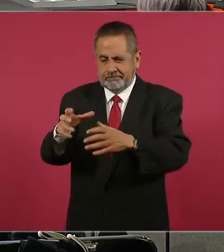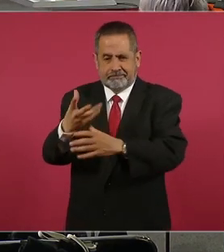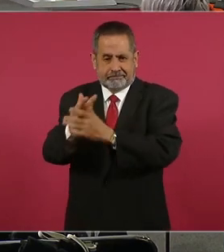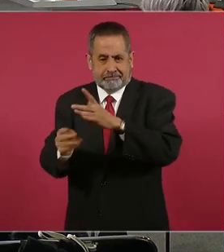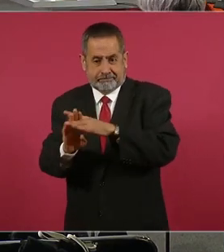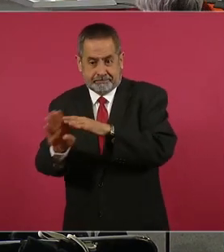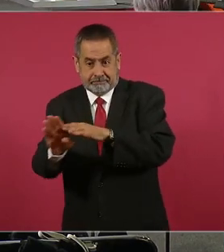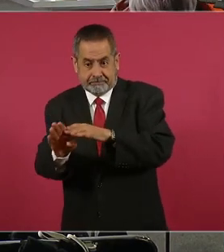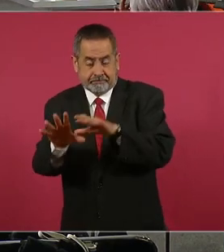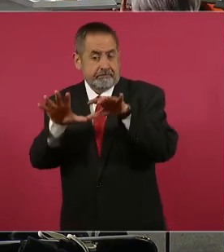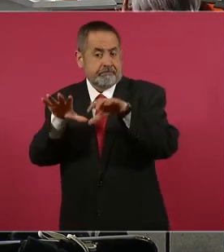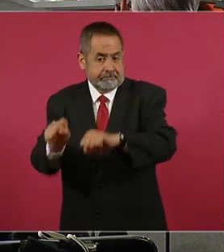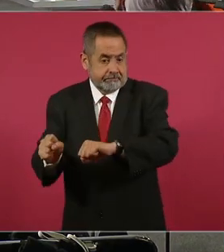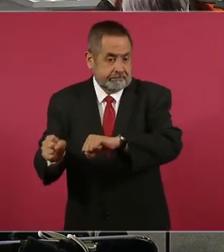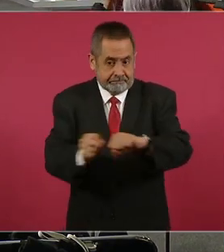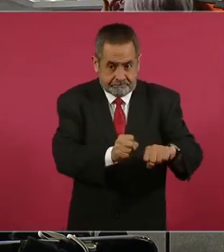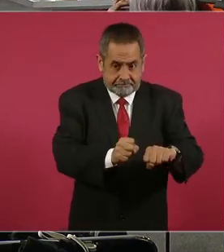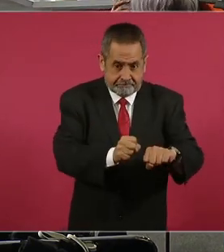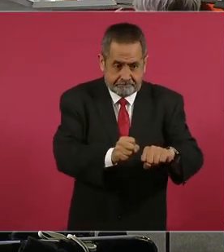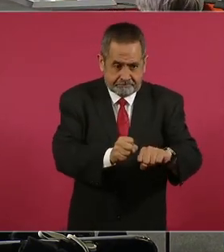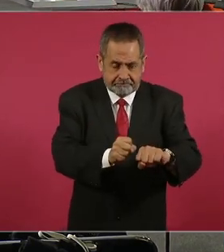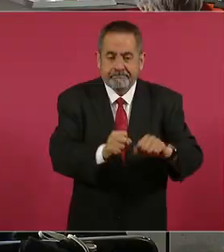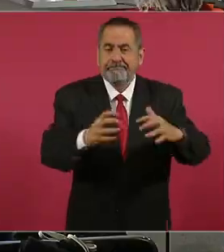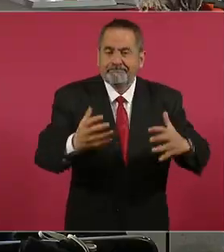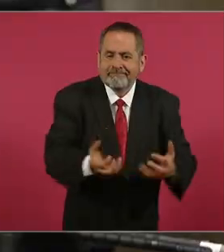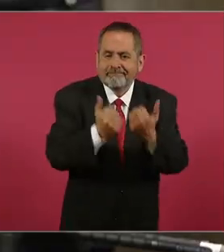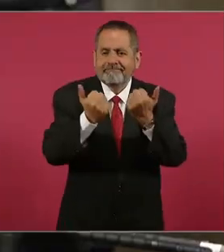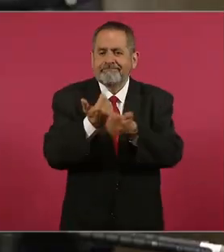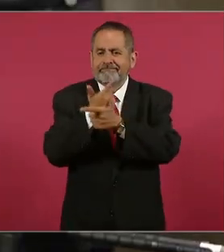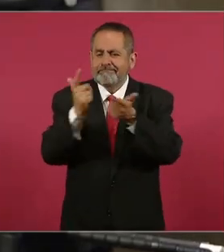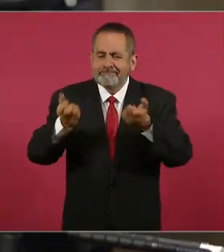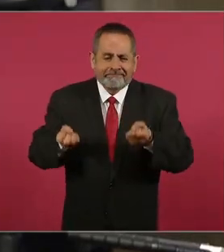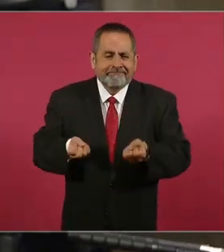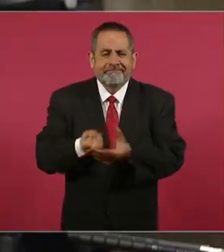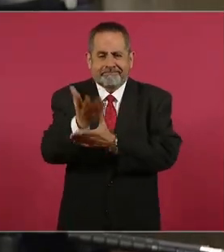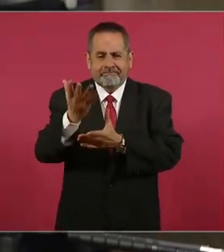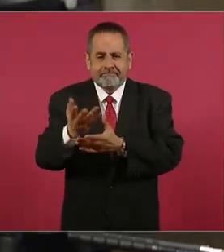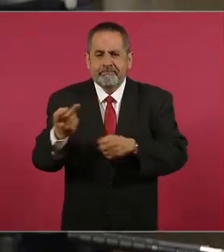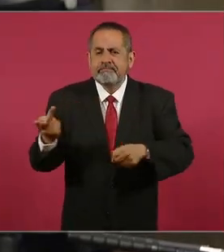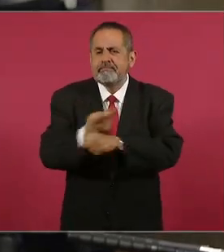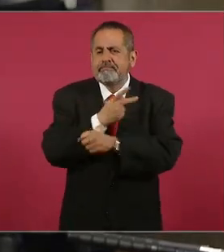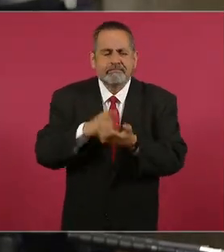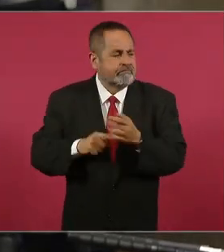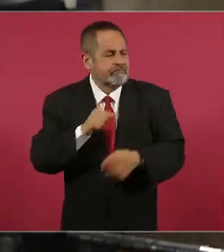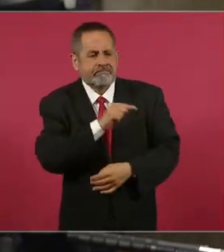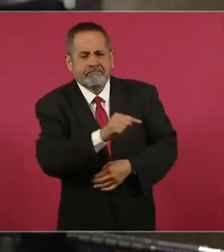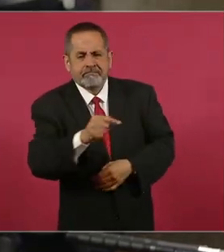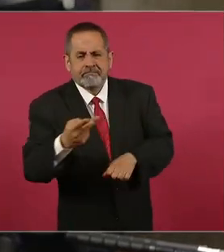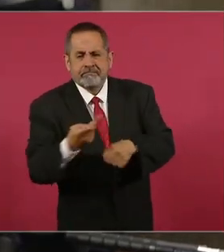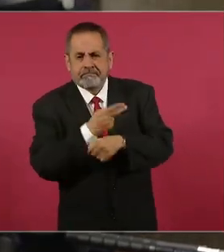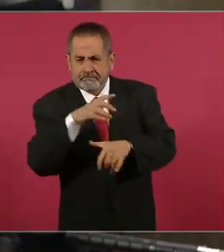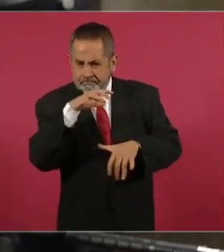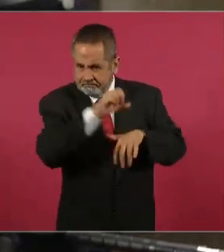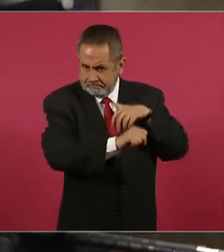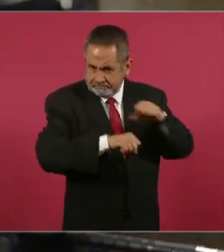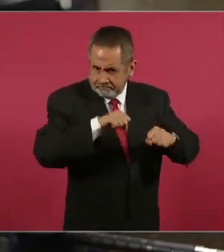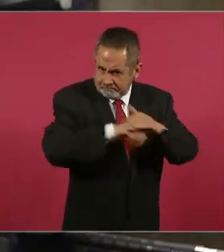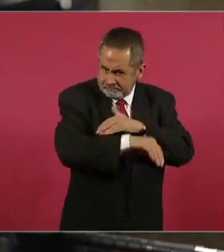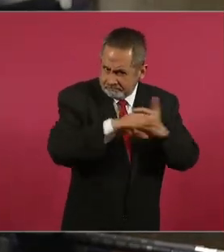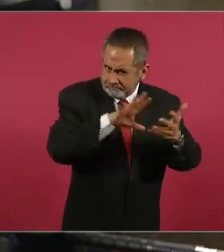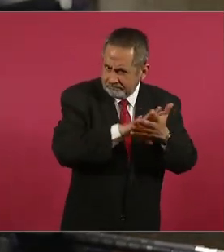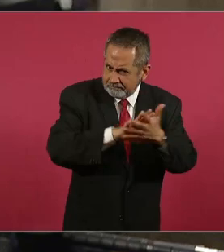en las últimas horas. ¿Cómo se dio el operativo? ¿Qué pasó con las personas que las tenían retenidas? ¿Hubo detenidos? ¿Cuáles